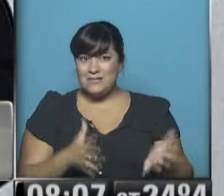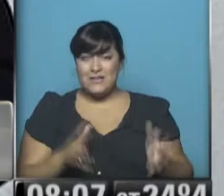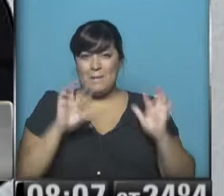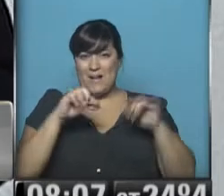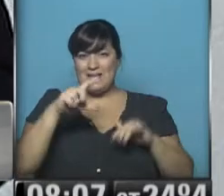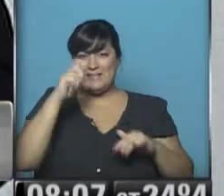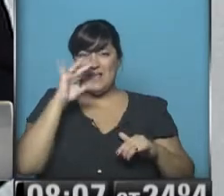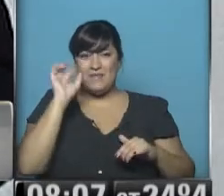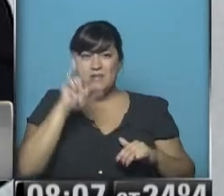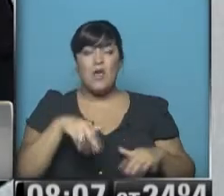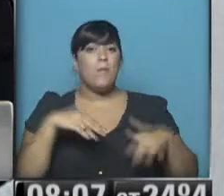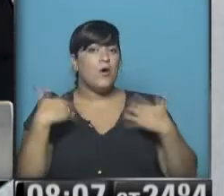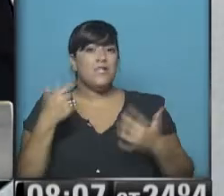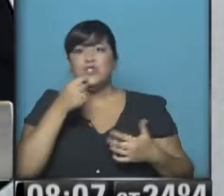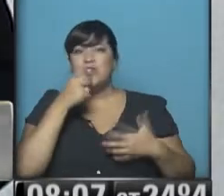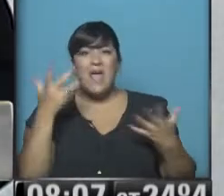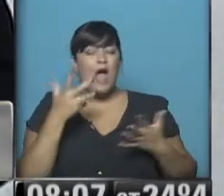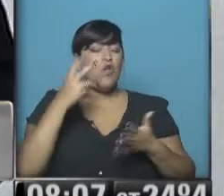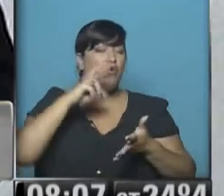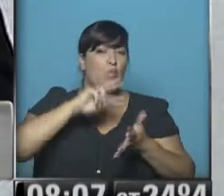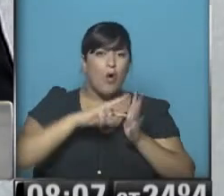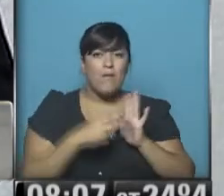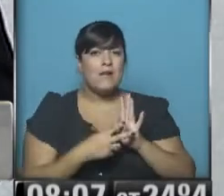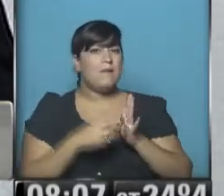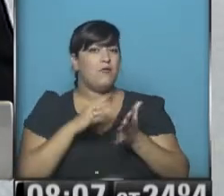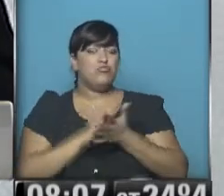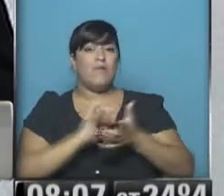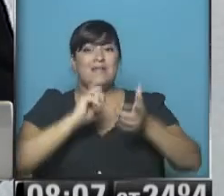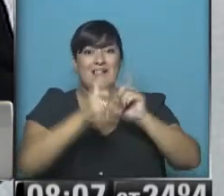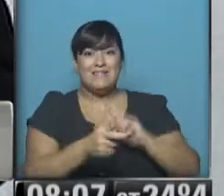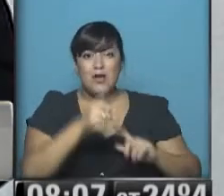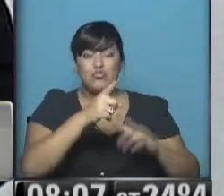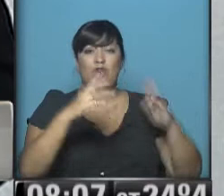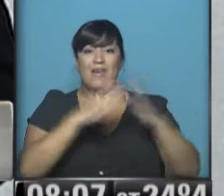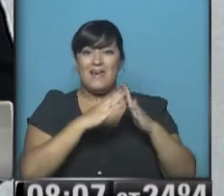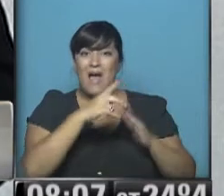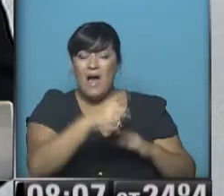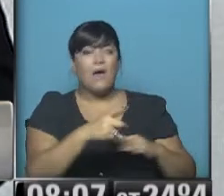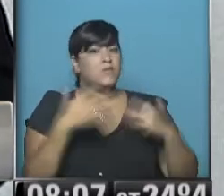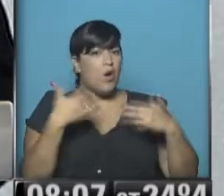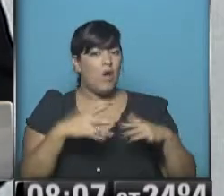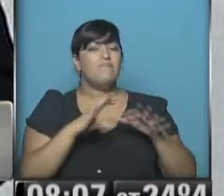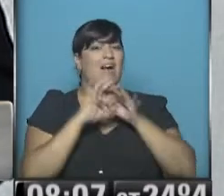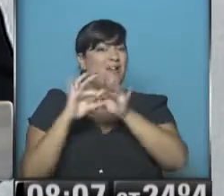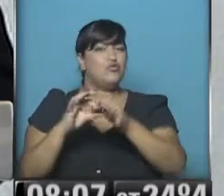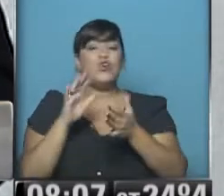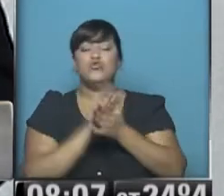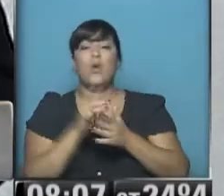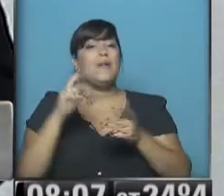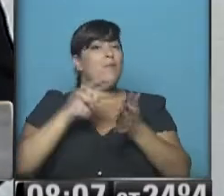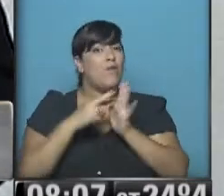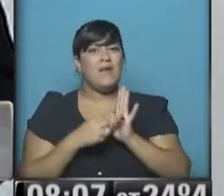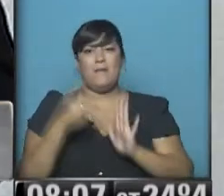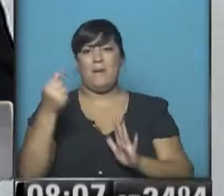si hay dificultades desde el punto de vista las transacciones inmobiliarias esto está fuertemente asociado al problema de precios o sea